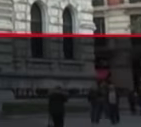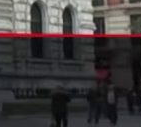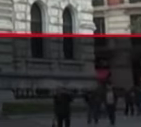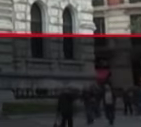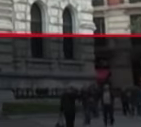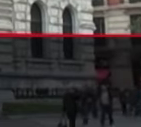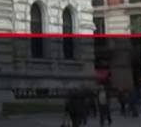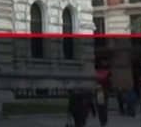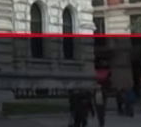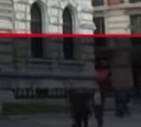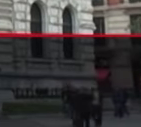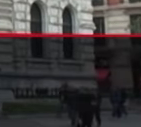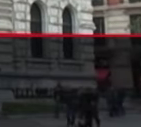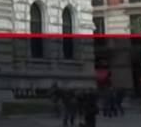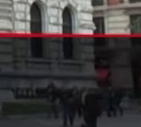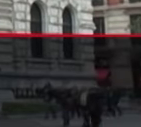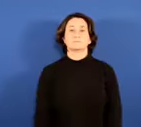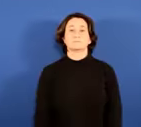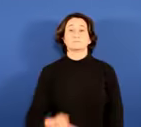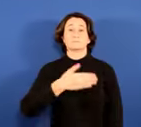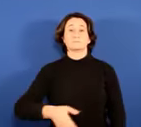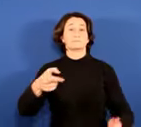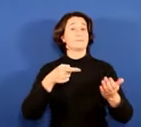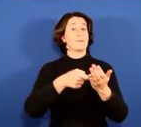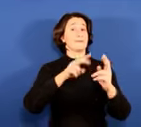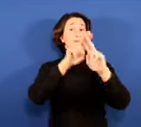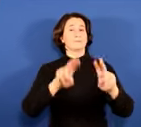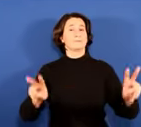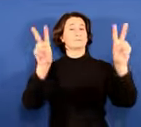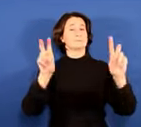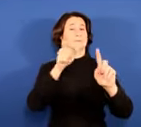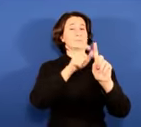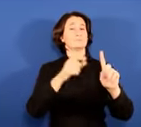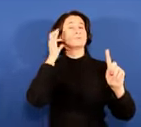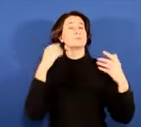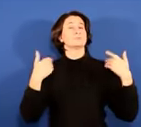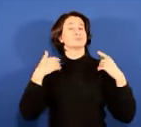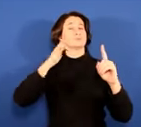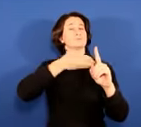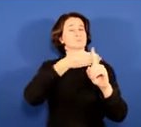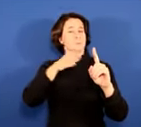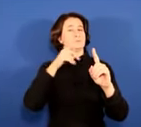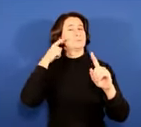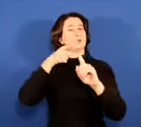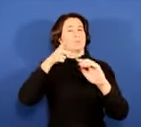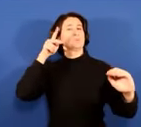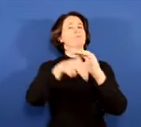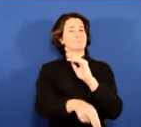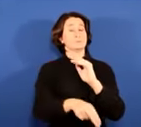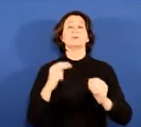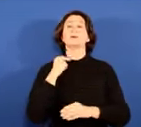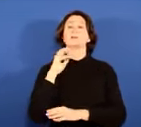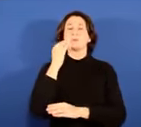La Diputación Foral de Vizcaya conmemora el Día Internacional contra la Violencia hacia las Mujeres dentro del programa Beldur Barik. Se trata de un